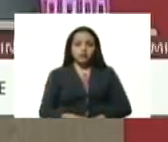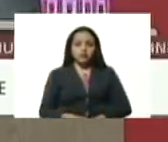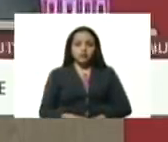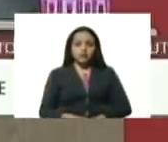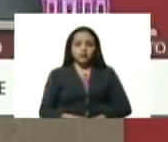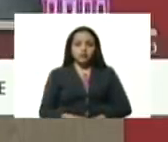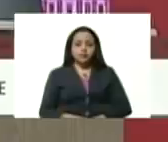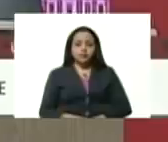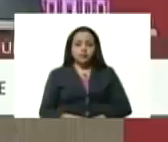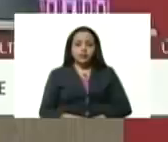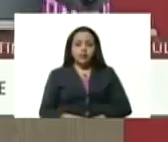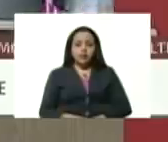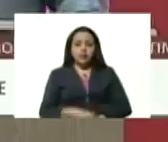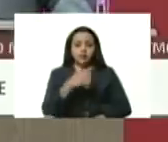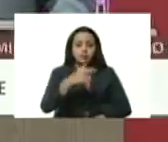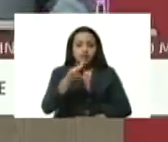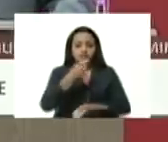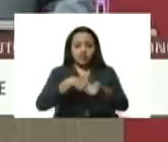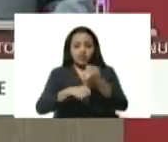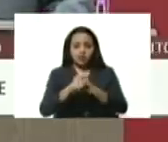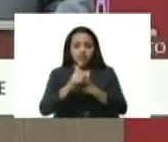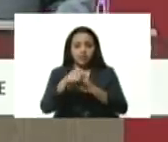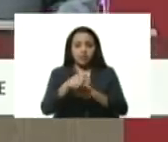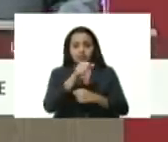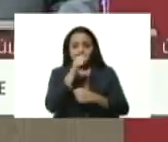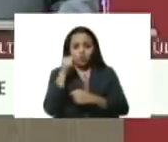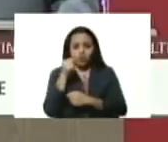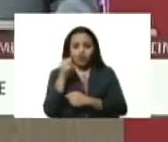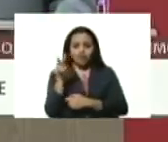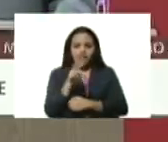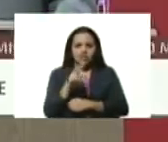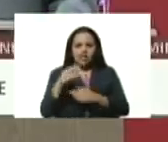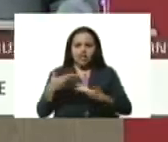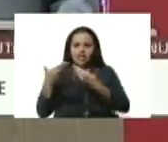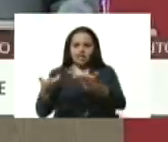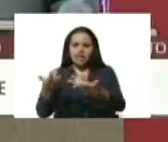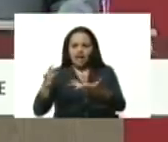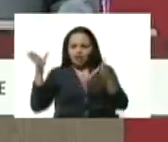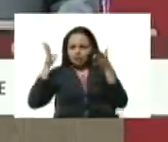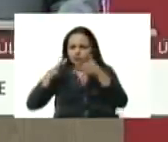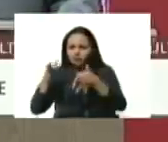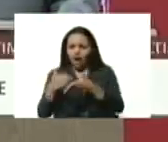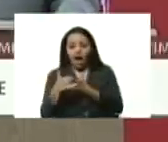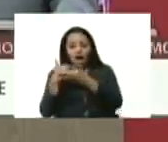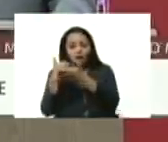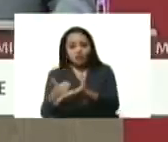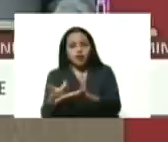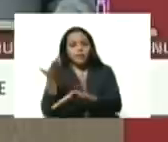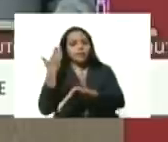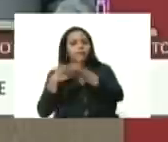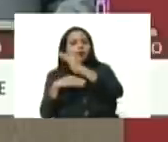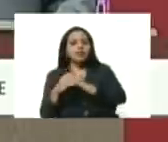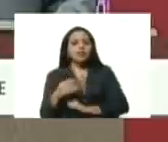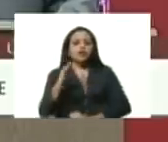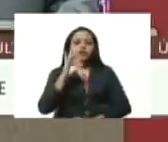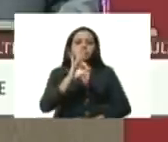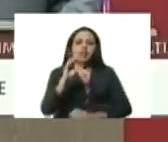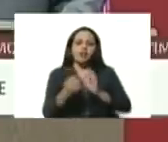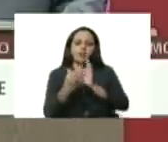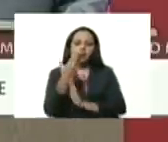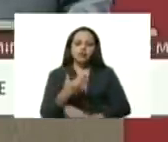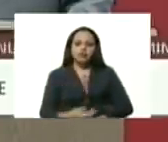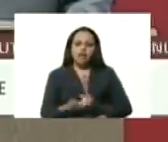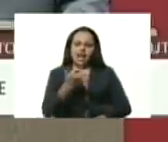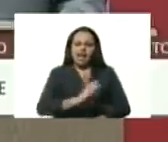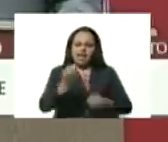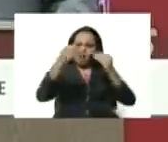los narcotraficantes venezolanos que desde aquí proporcionaron toda la logística a esa incursión del pasado 3 de mayo. ¿Está de